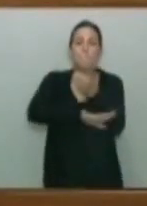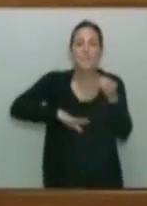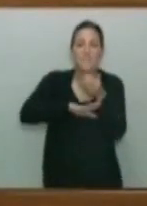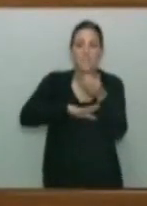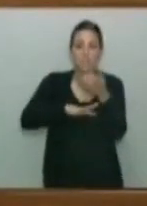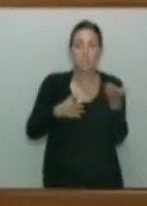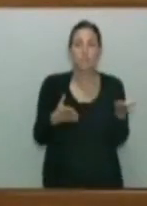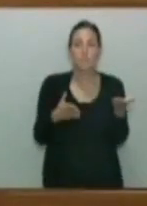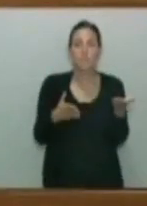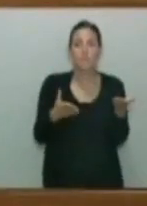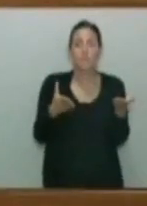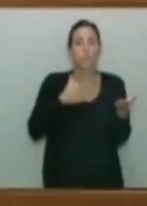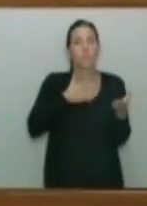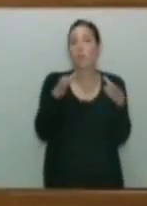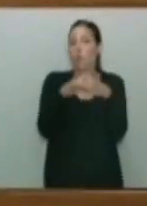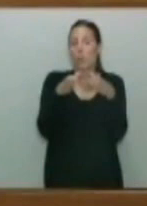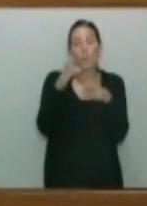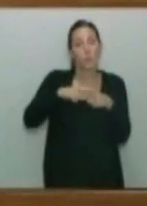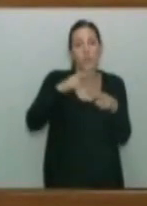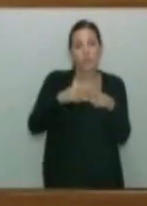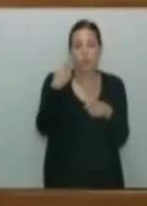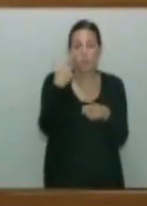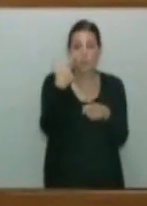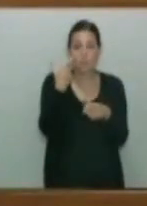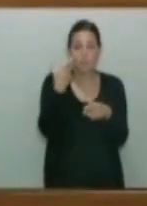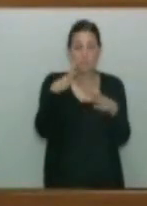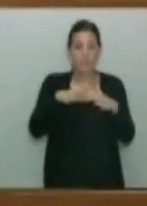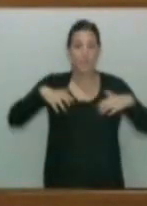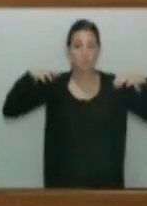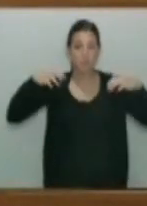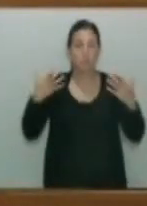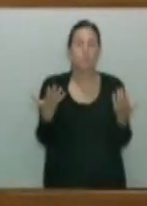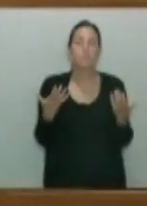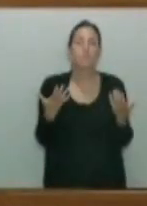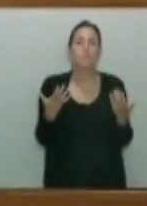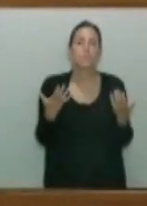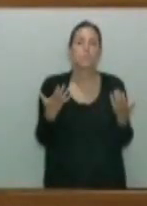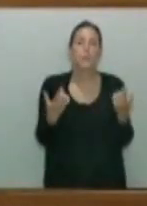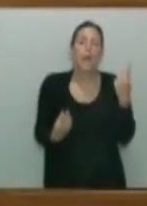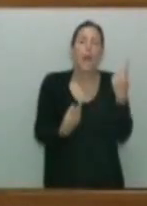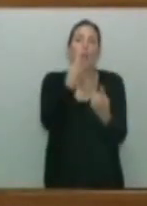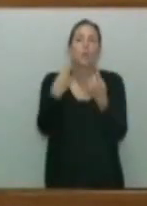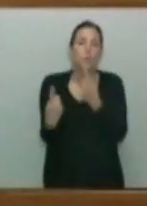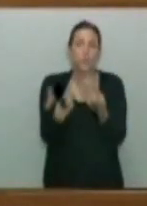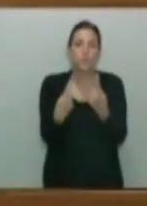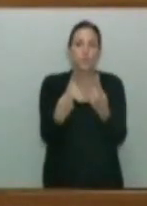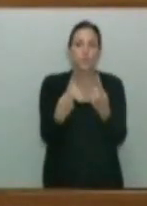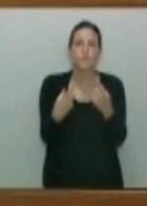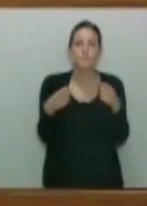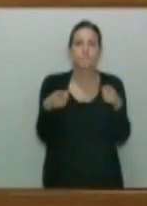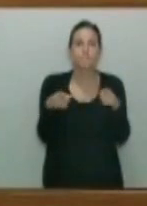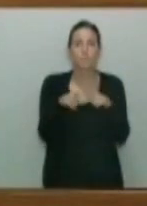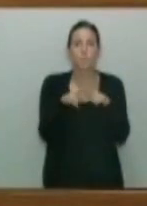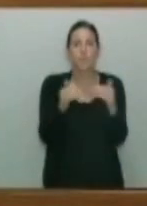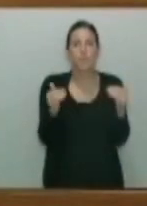esencial de nuestro partido. Y miren, aquí en esta Cámara, por algunos que nos han negado